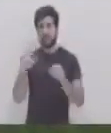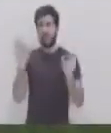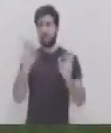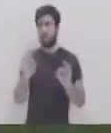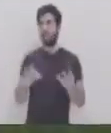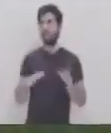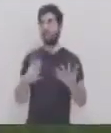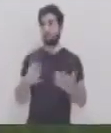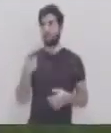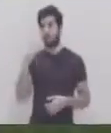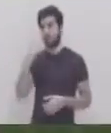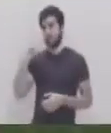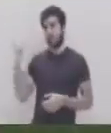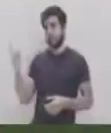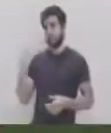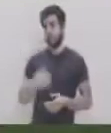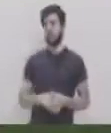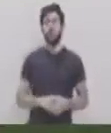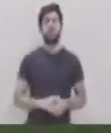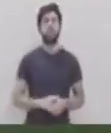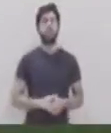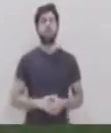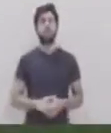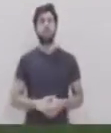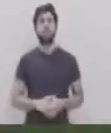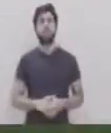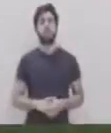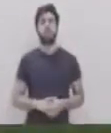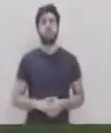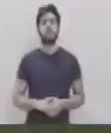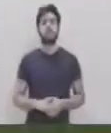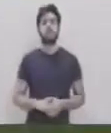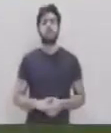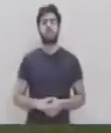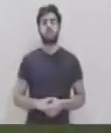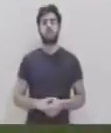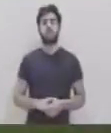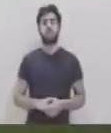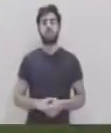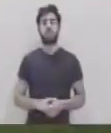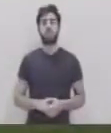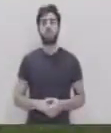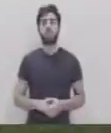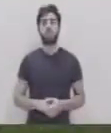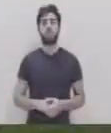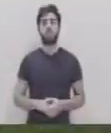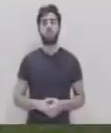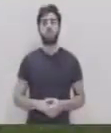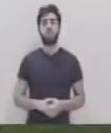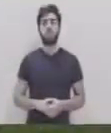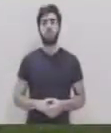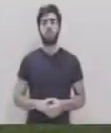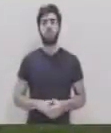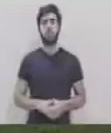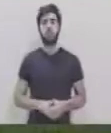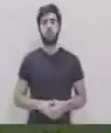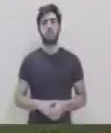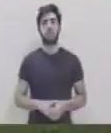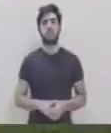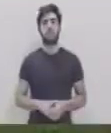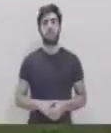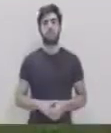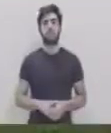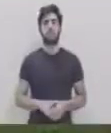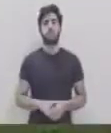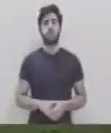dedo índice la parte baja del ojo en la ojera y después llevo las manos en número 2 a encontrarse